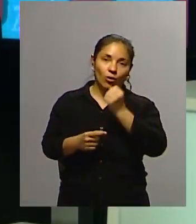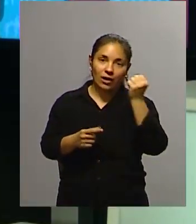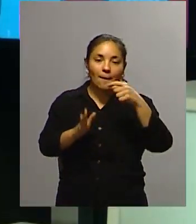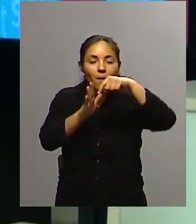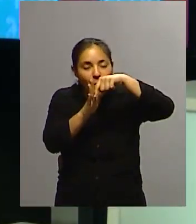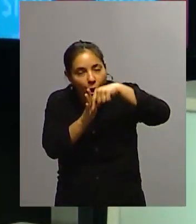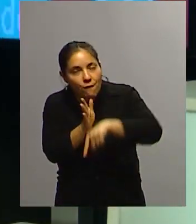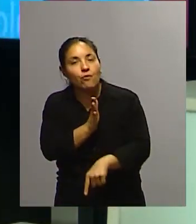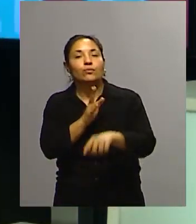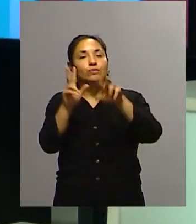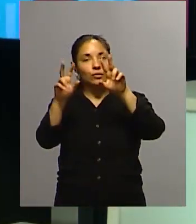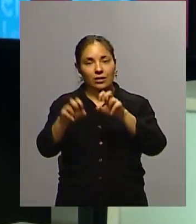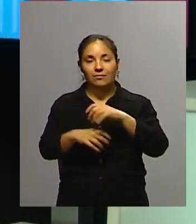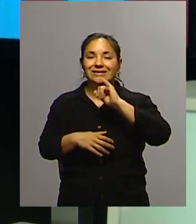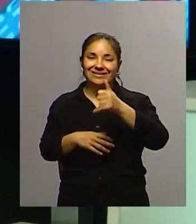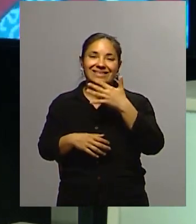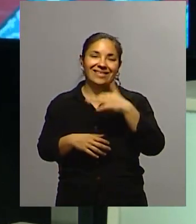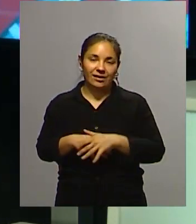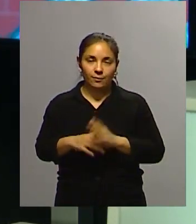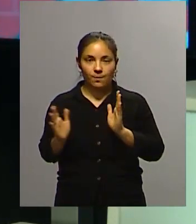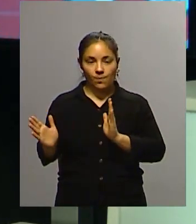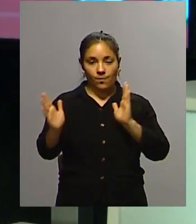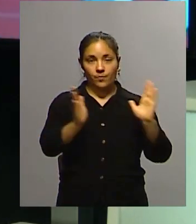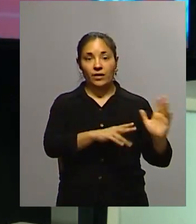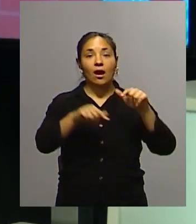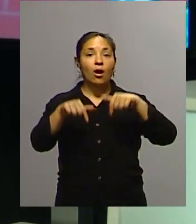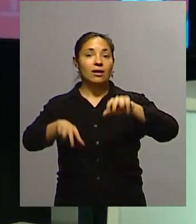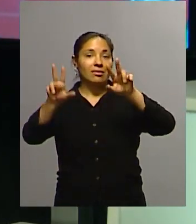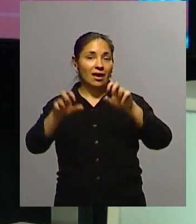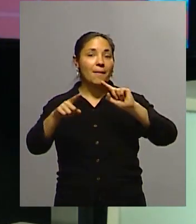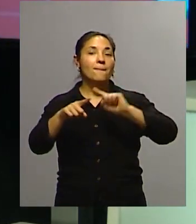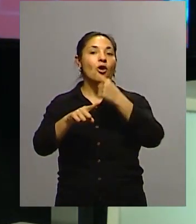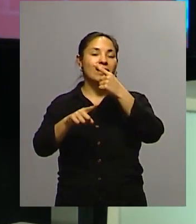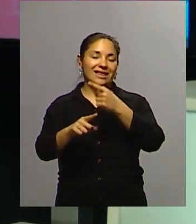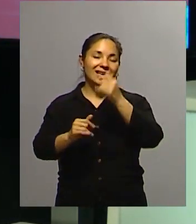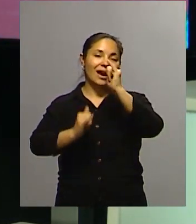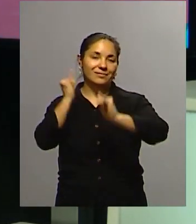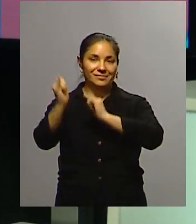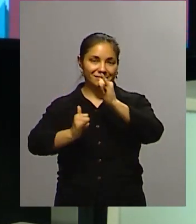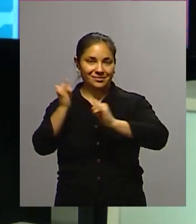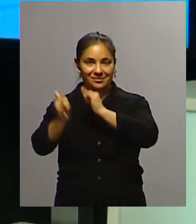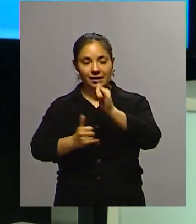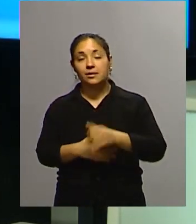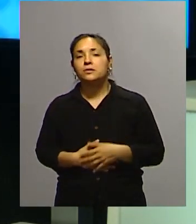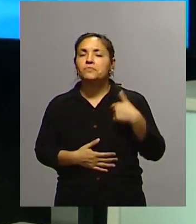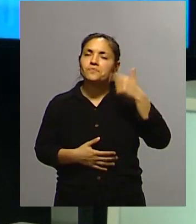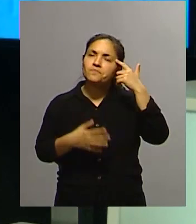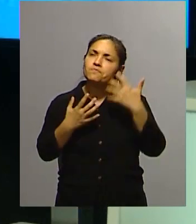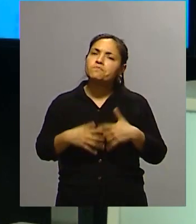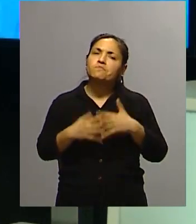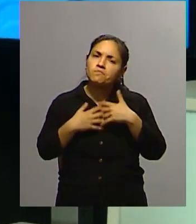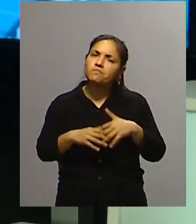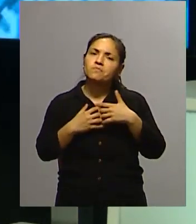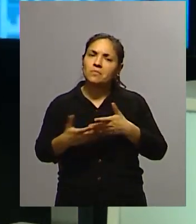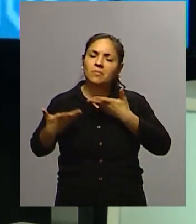tener una mirada más amplia. Sí, claro. Bueno, momento de empezar a hablar de política ahora, y me quedé pensando un poco en esto cuando te